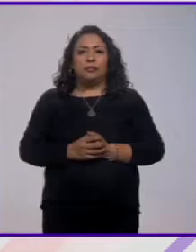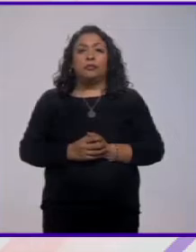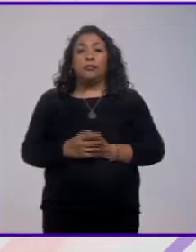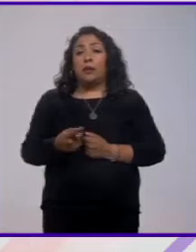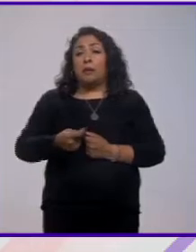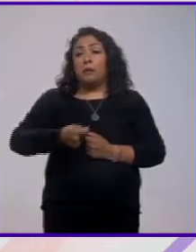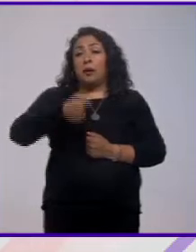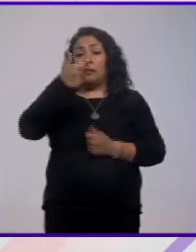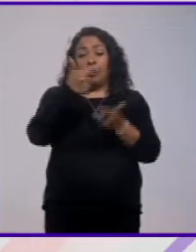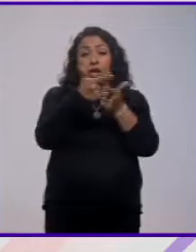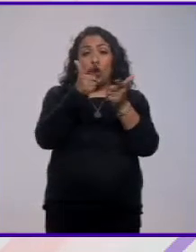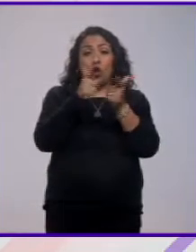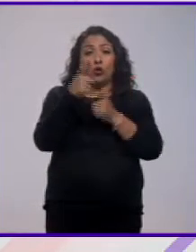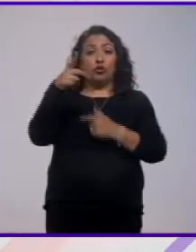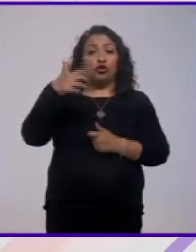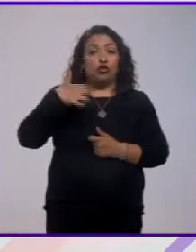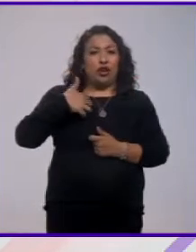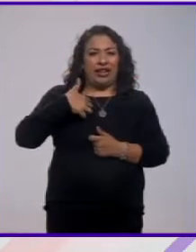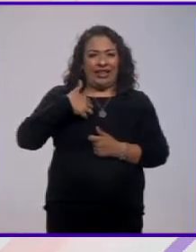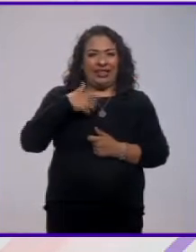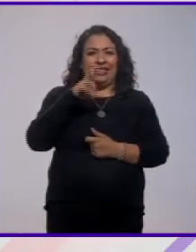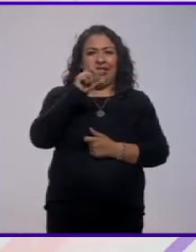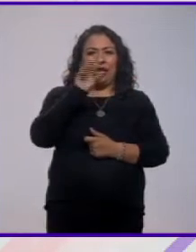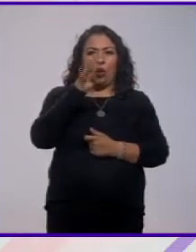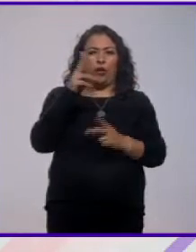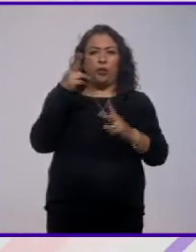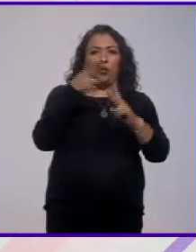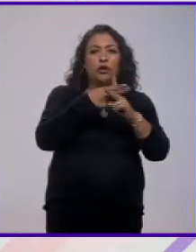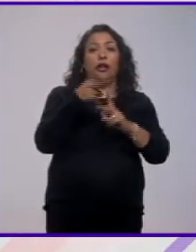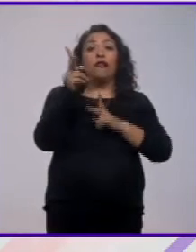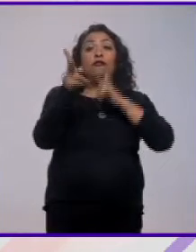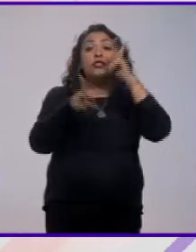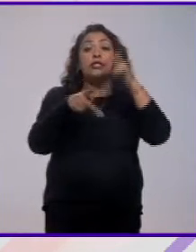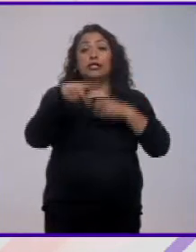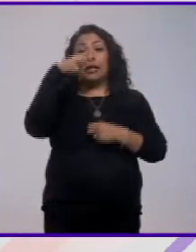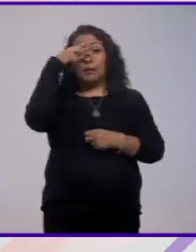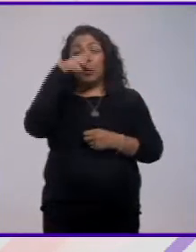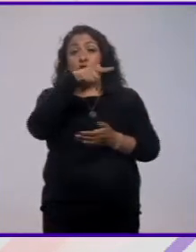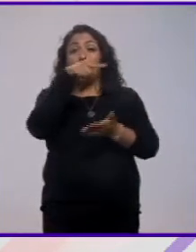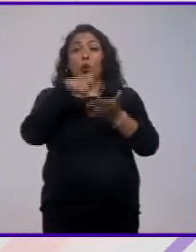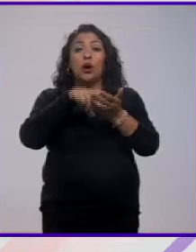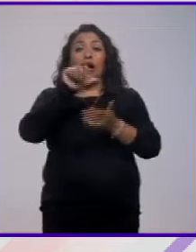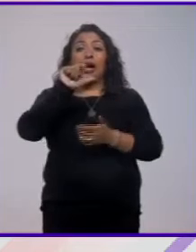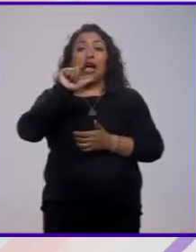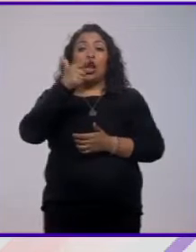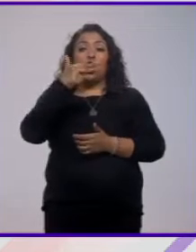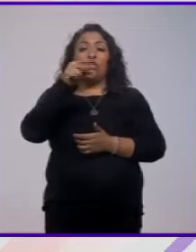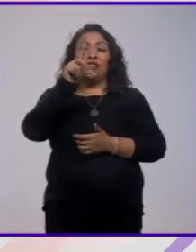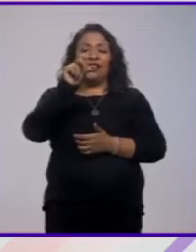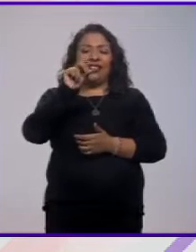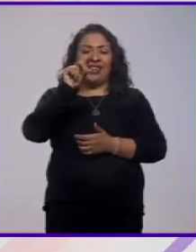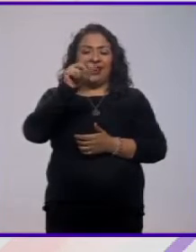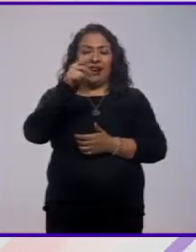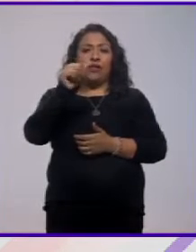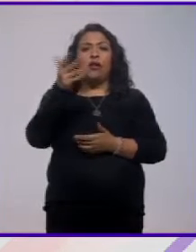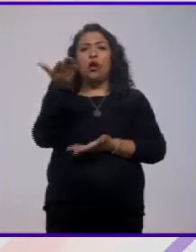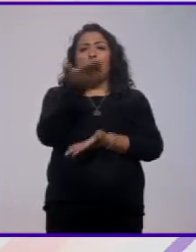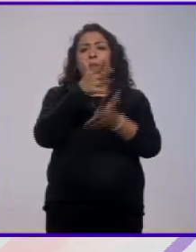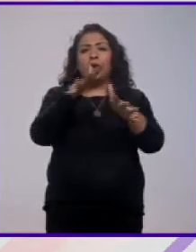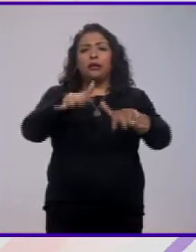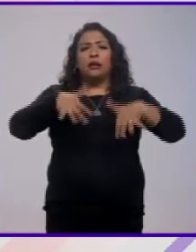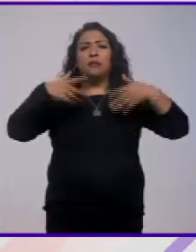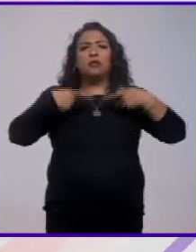Por primera vez, la agrupación argentina 34 Puñaladas visitó México y fue en la Alhóndiga de Granaditas donde compartieron con el público